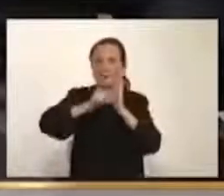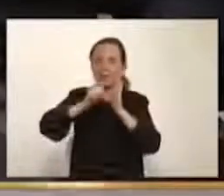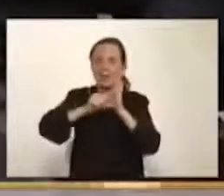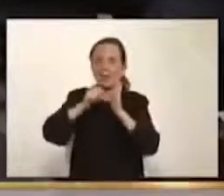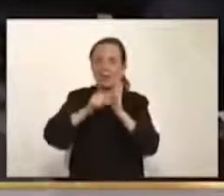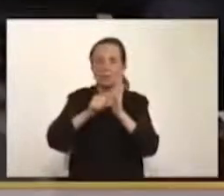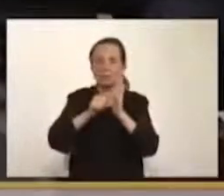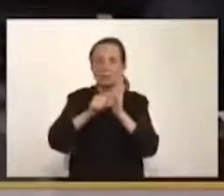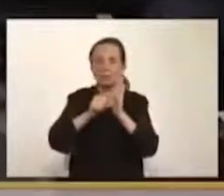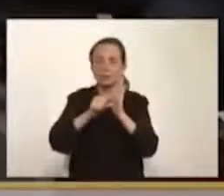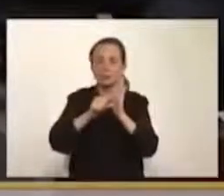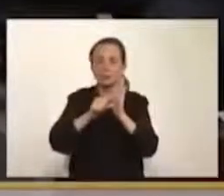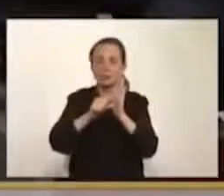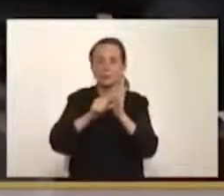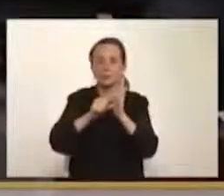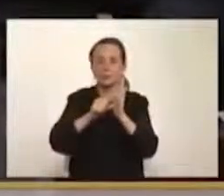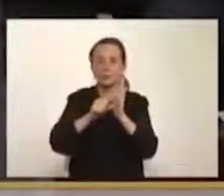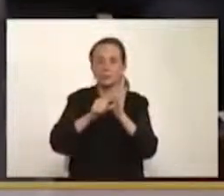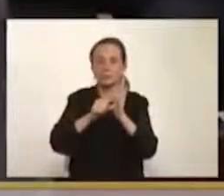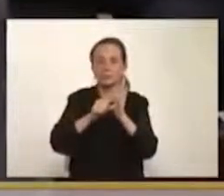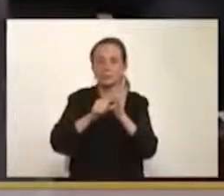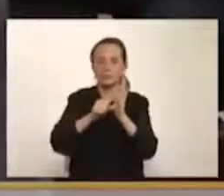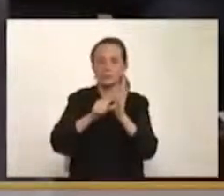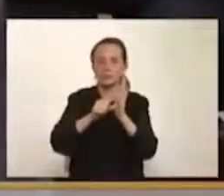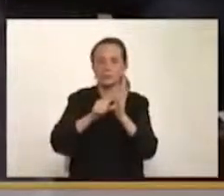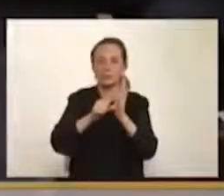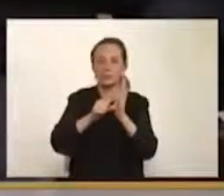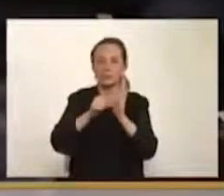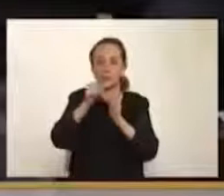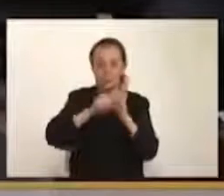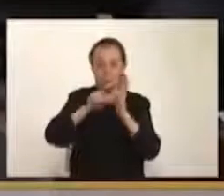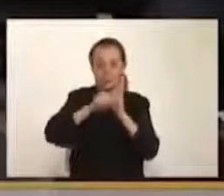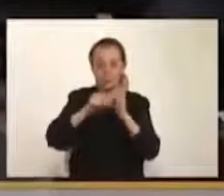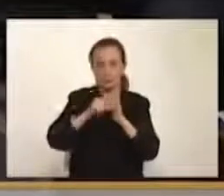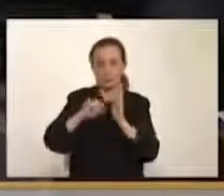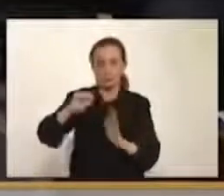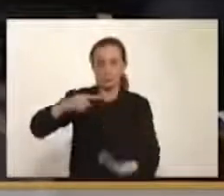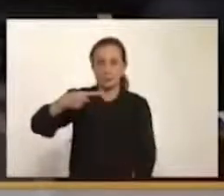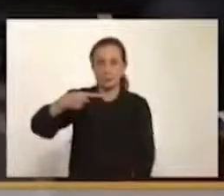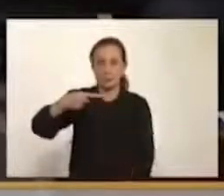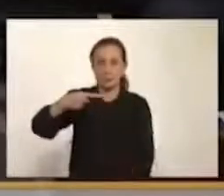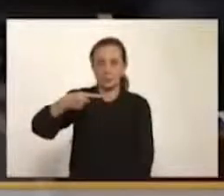1